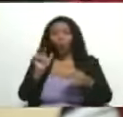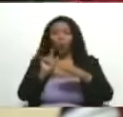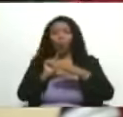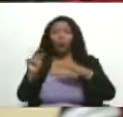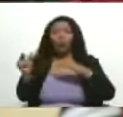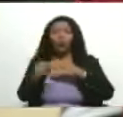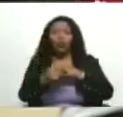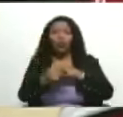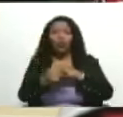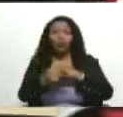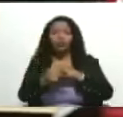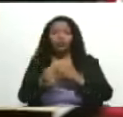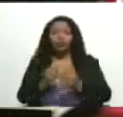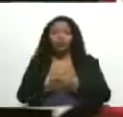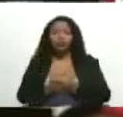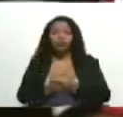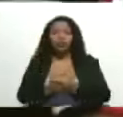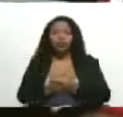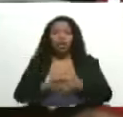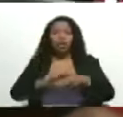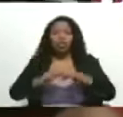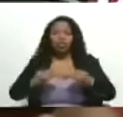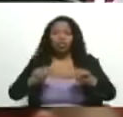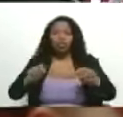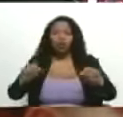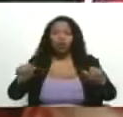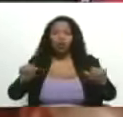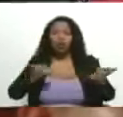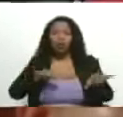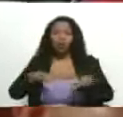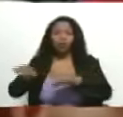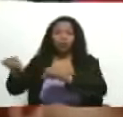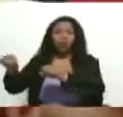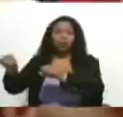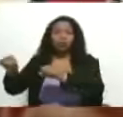en Guyana, territorio del imperialismo,